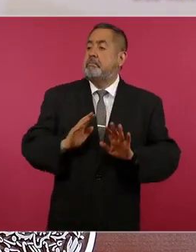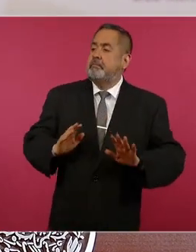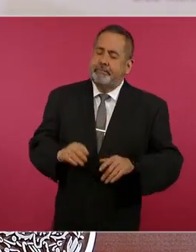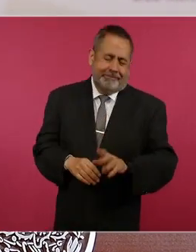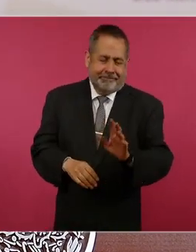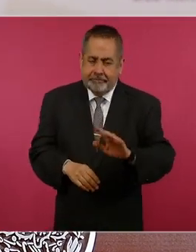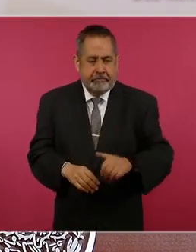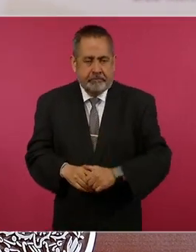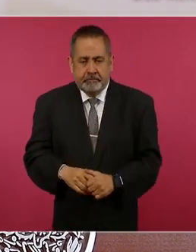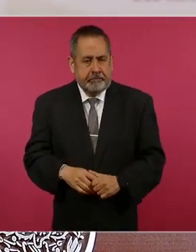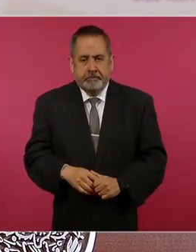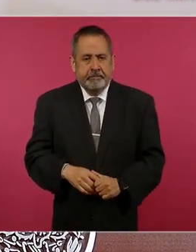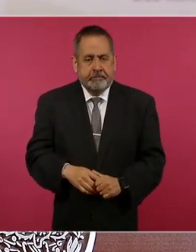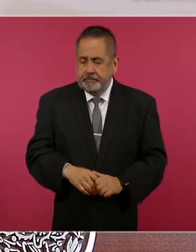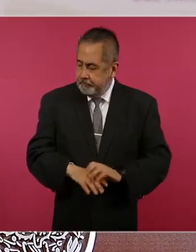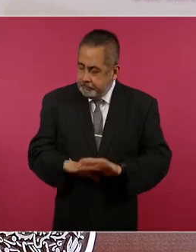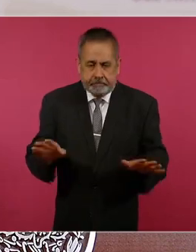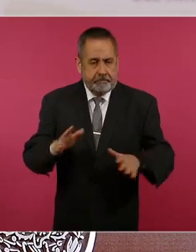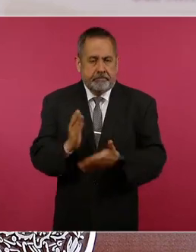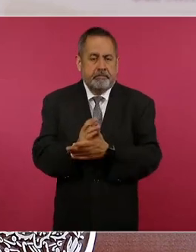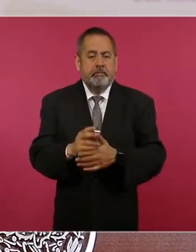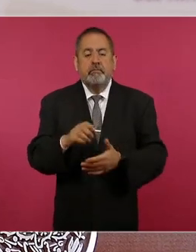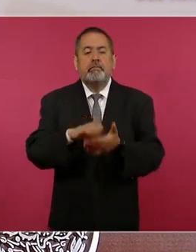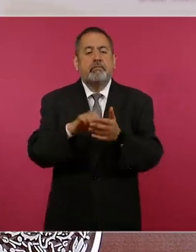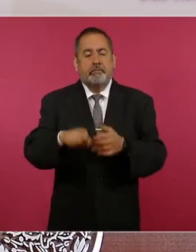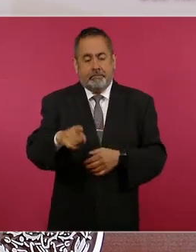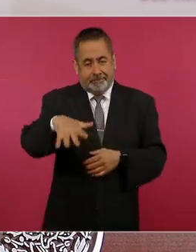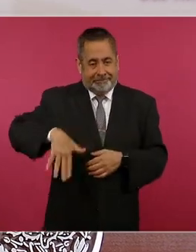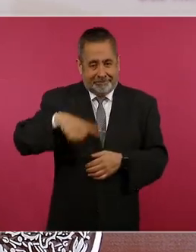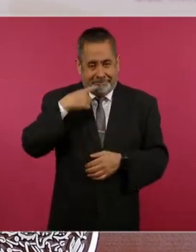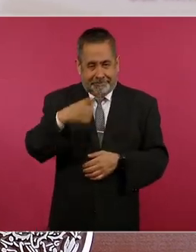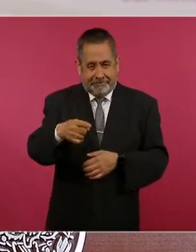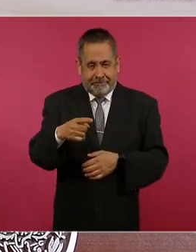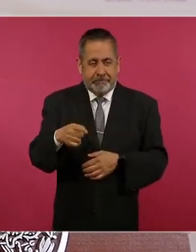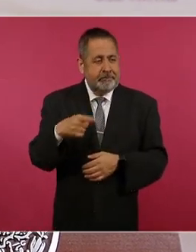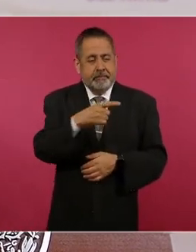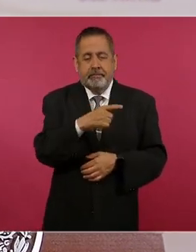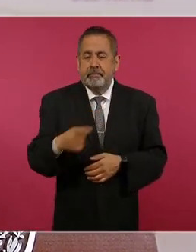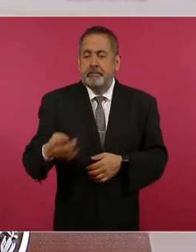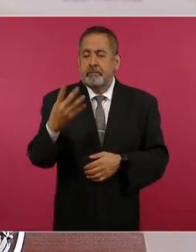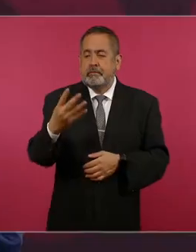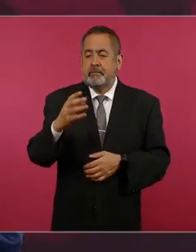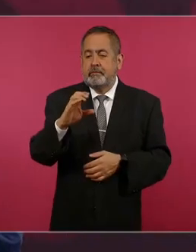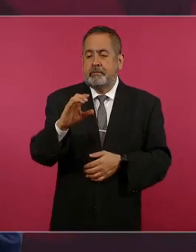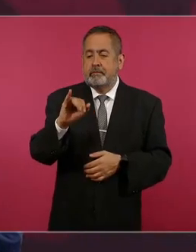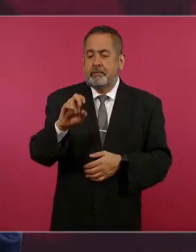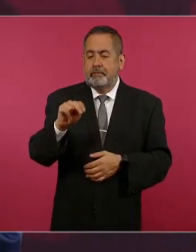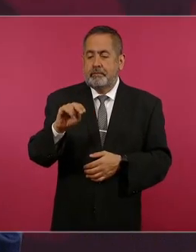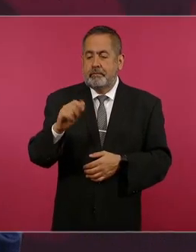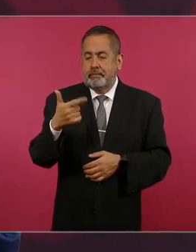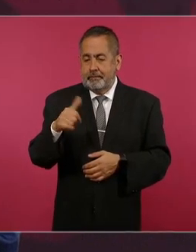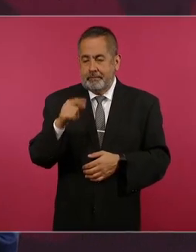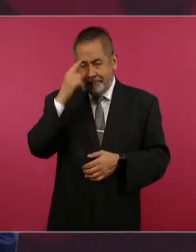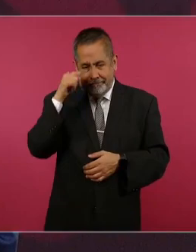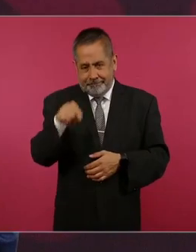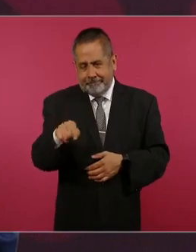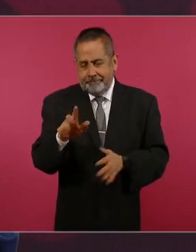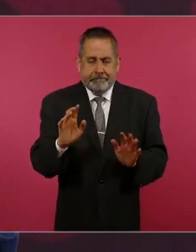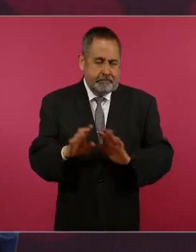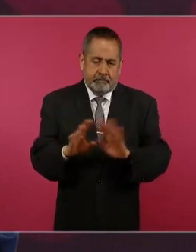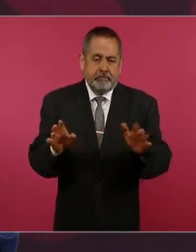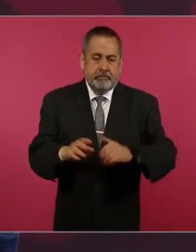Por ejemplo, estamos por resolverlo de cuatro ciénegas, porque